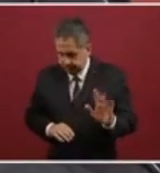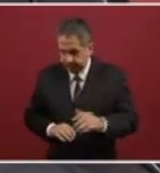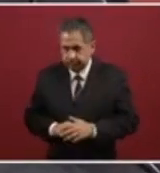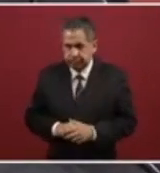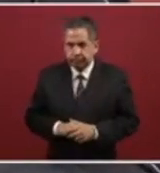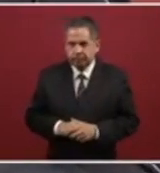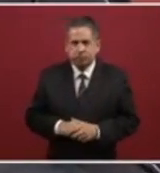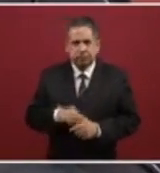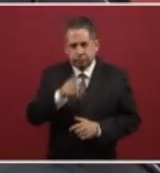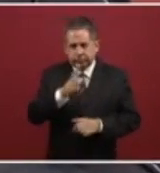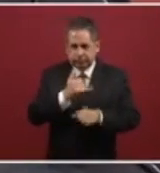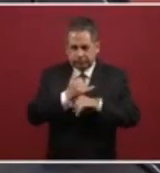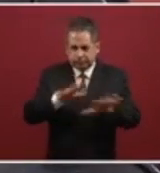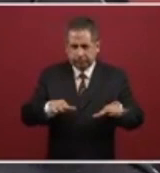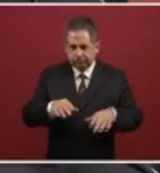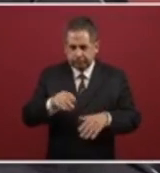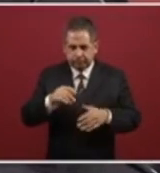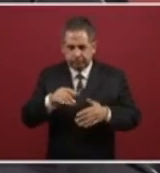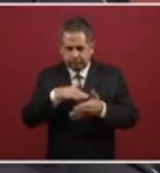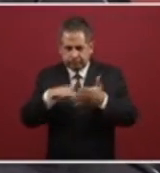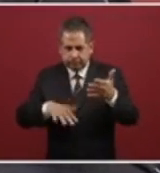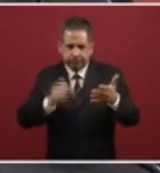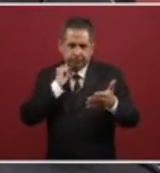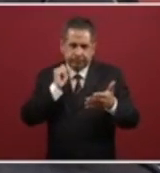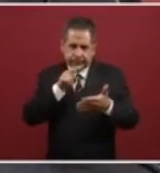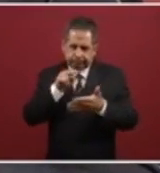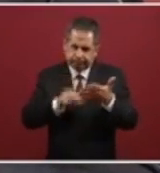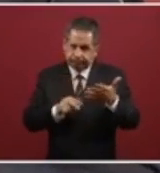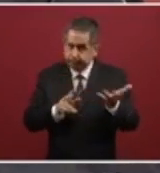ya leyó el informe que mandamos al Senado? No.